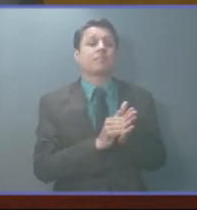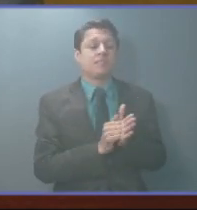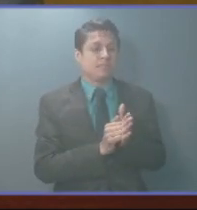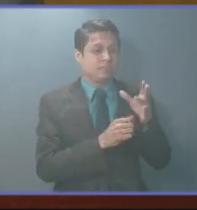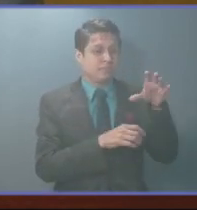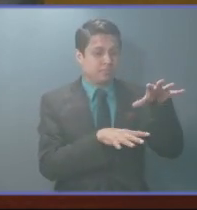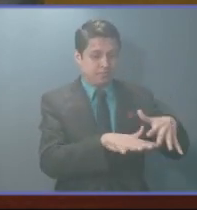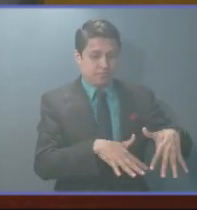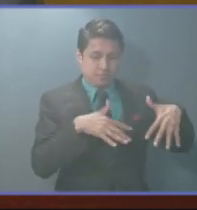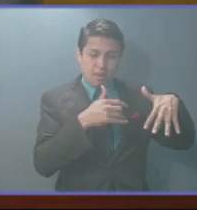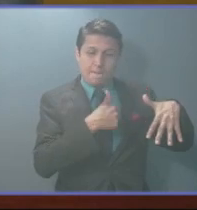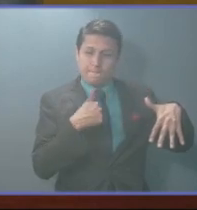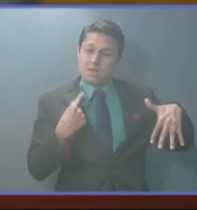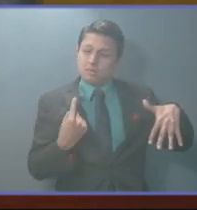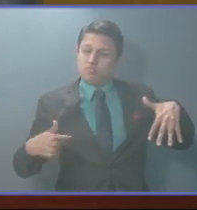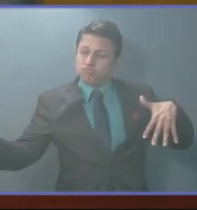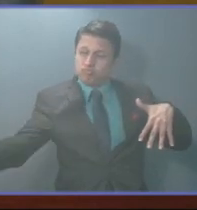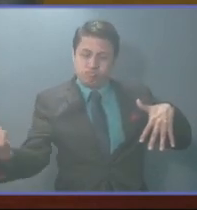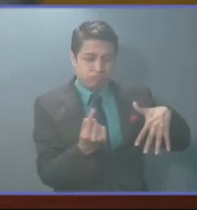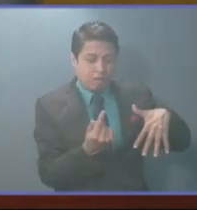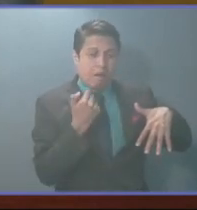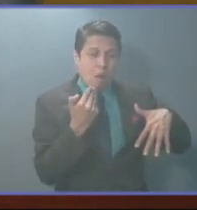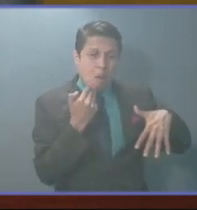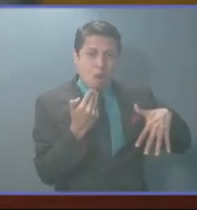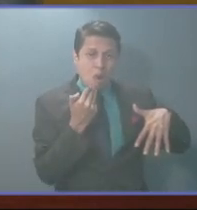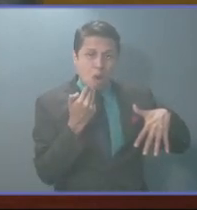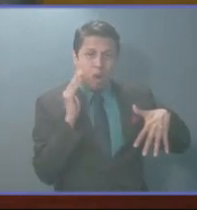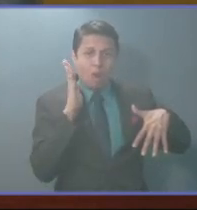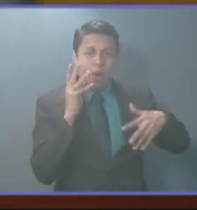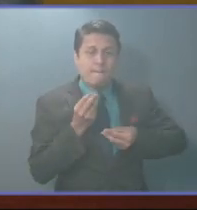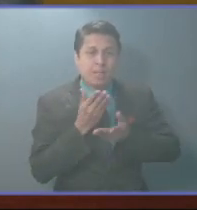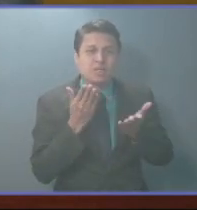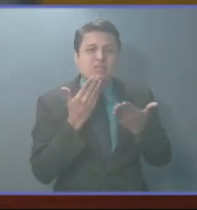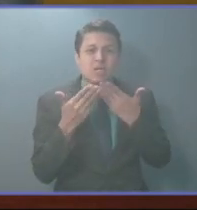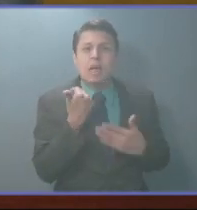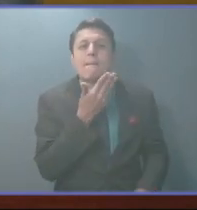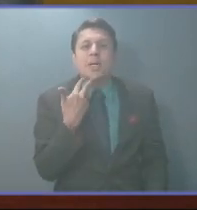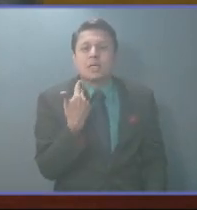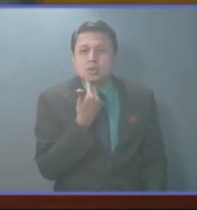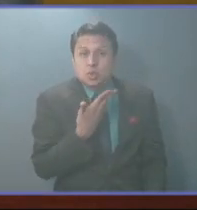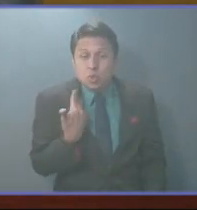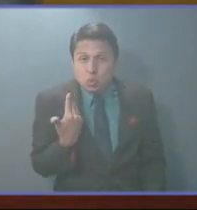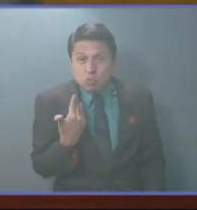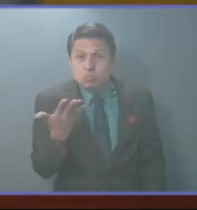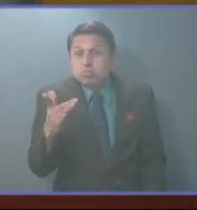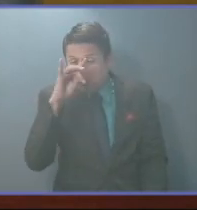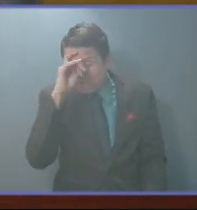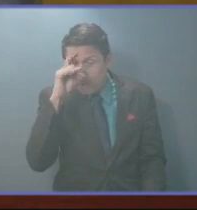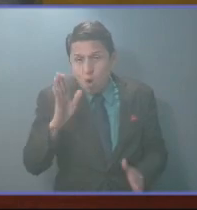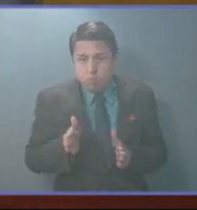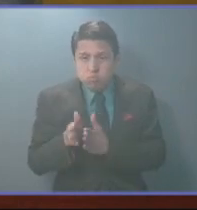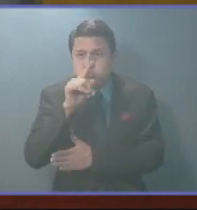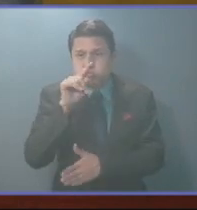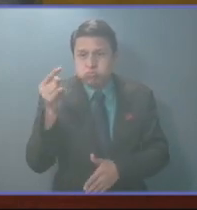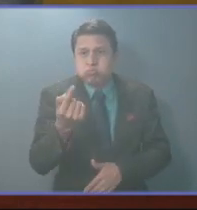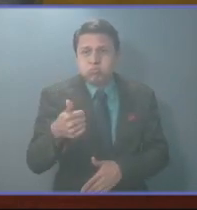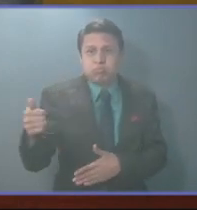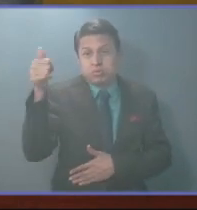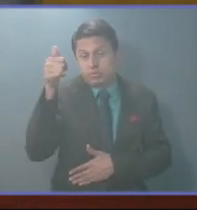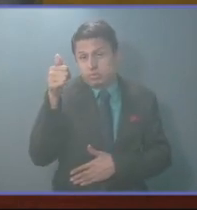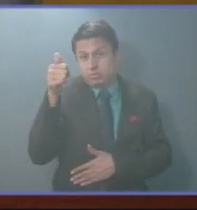las explicaciones de los ministros o encargados del despacho o de los presidentes de instituciones oficiales